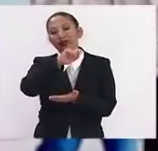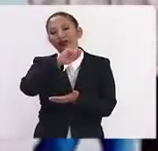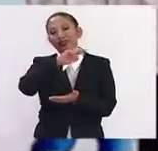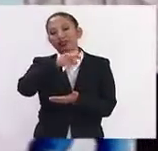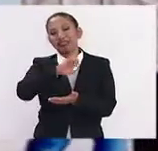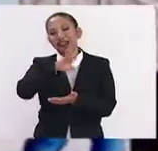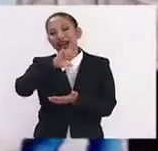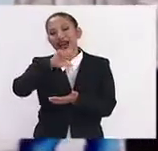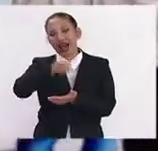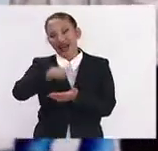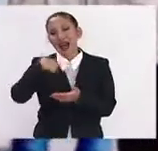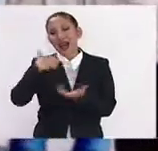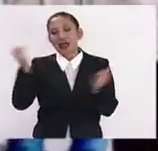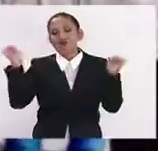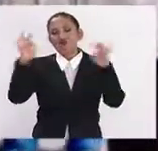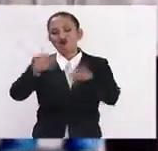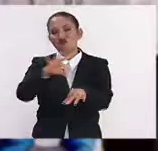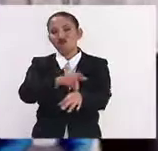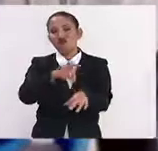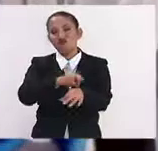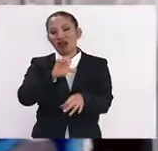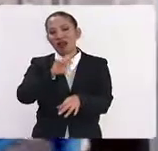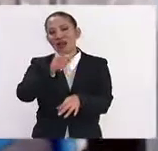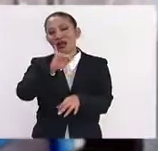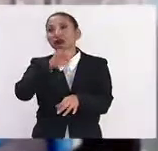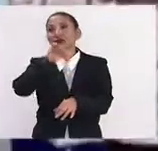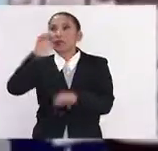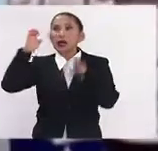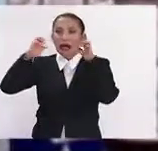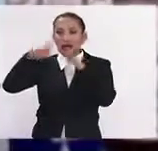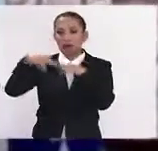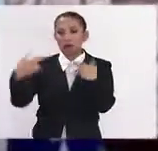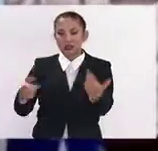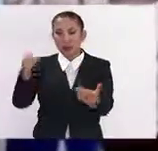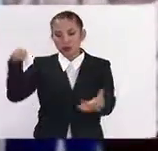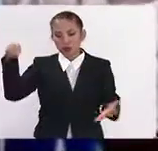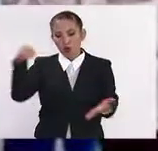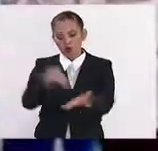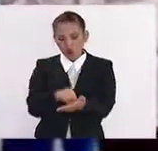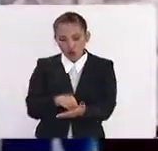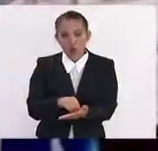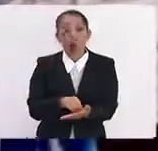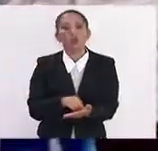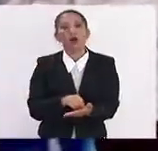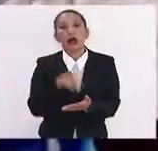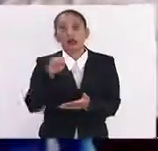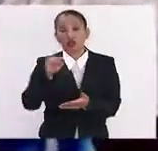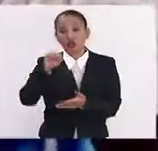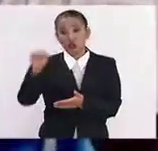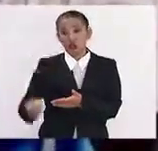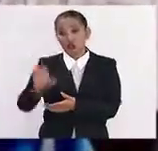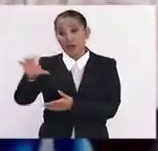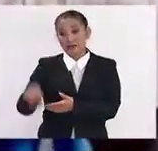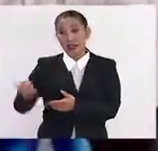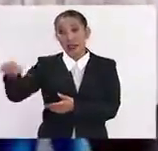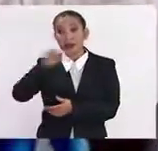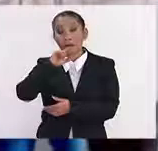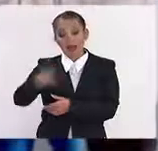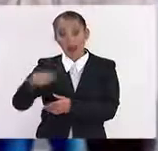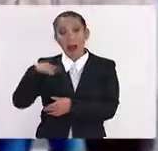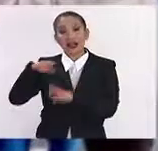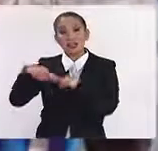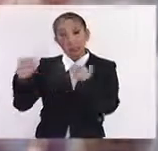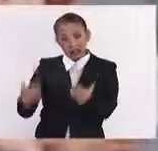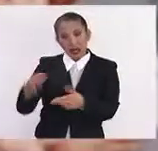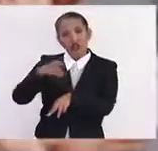Epilepsia, y fue expuesta en la revista esta ya mencionada. Inclusive en Sudáfrica, otra revista de neurología también